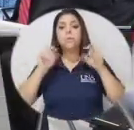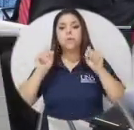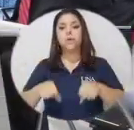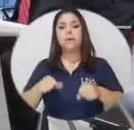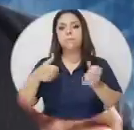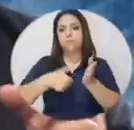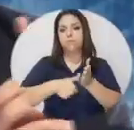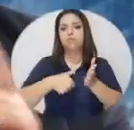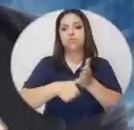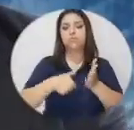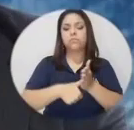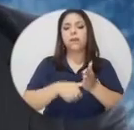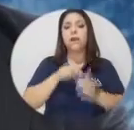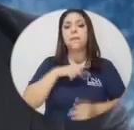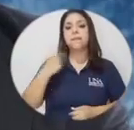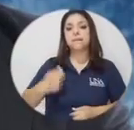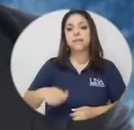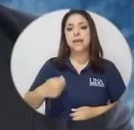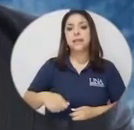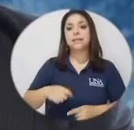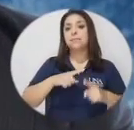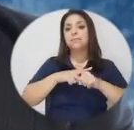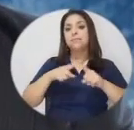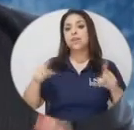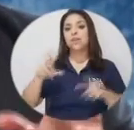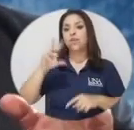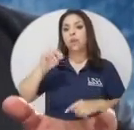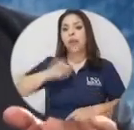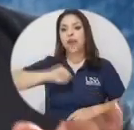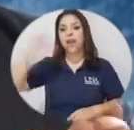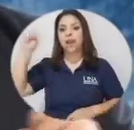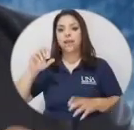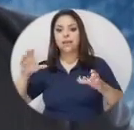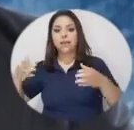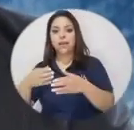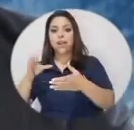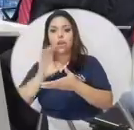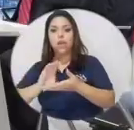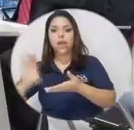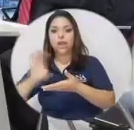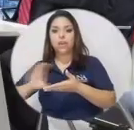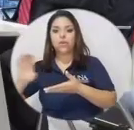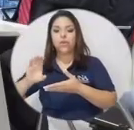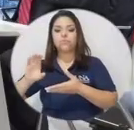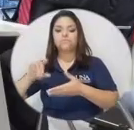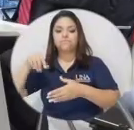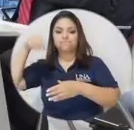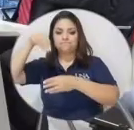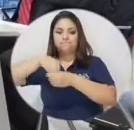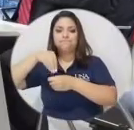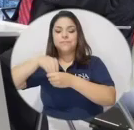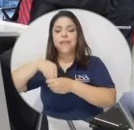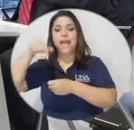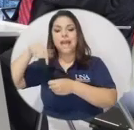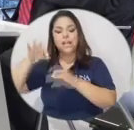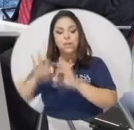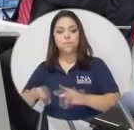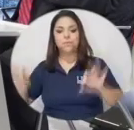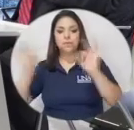para presidente, pero no ganar el colegio electoral. La elección que perdió en su